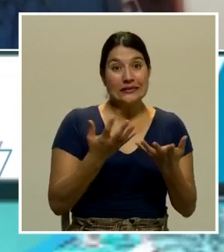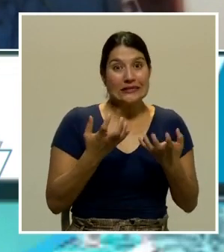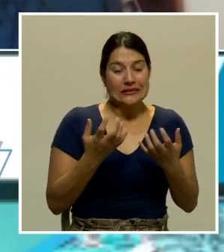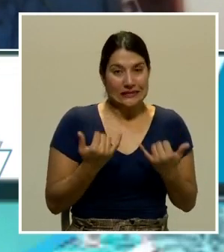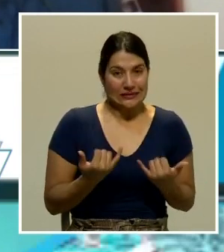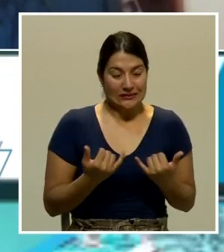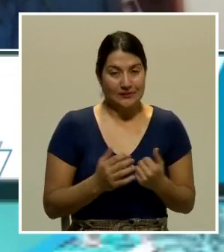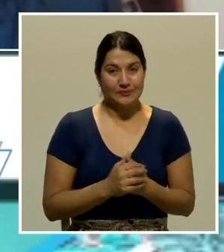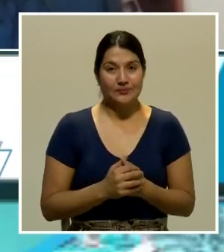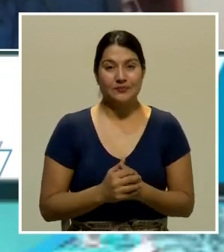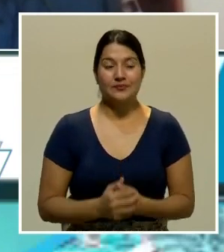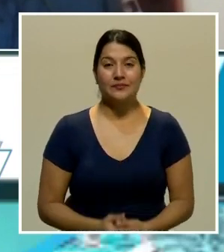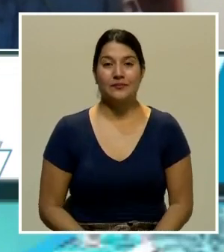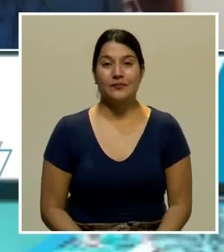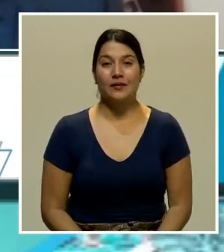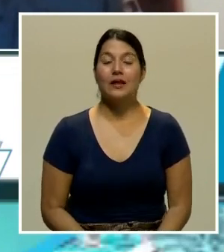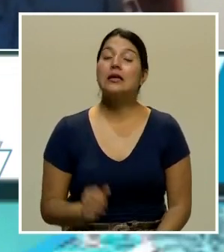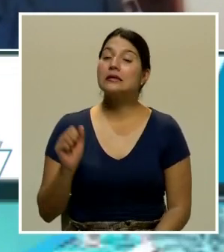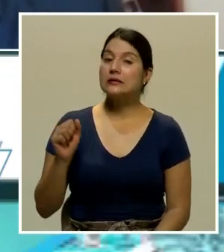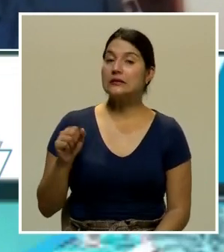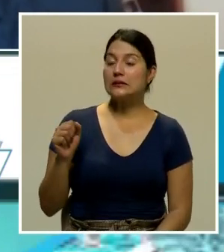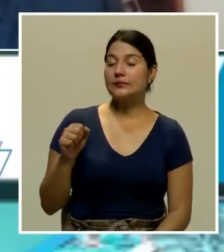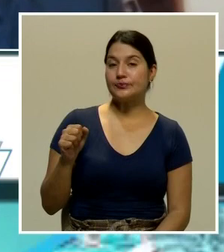ansiosa. Sí,